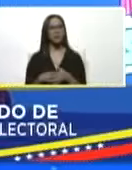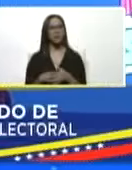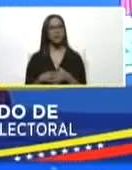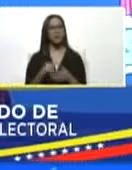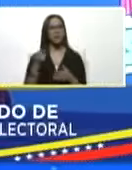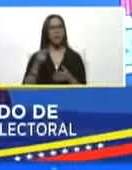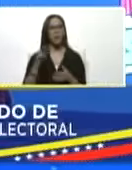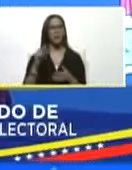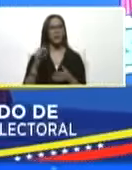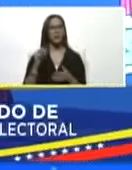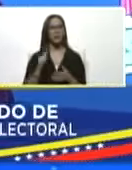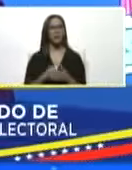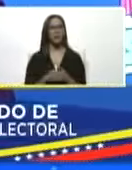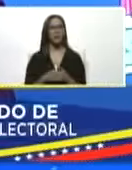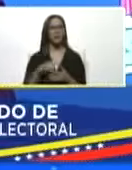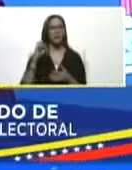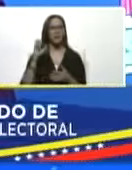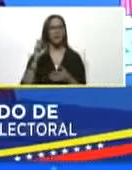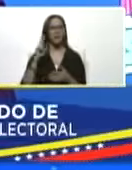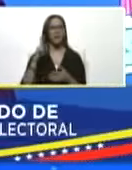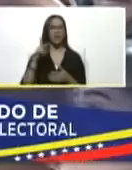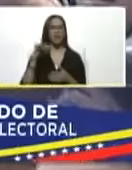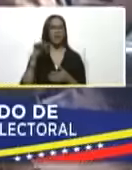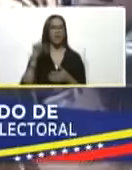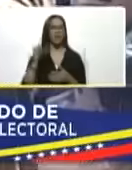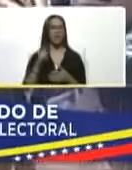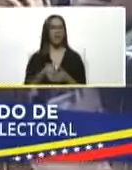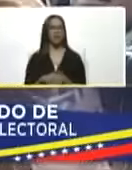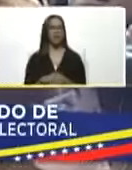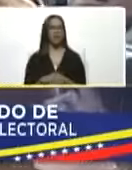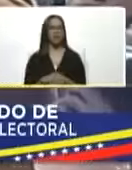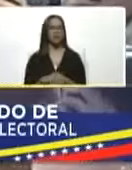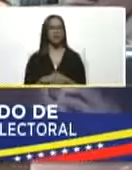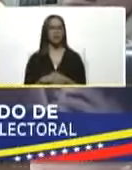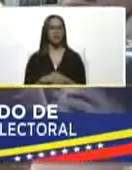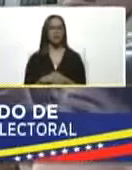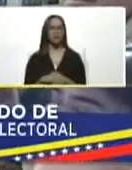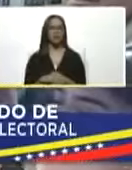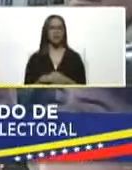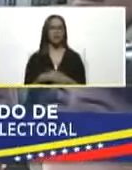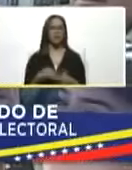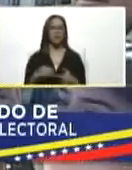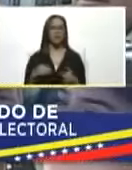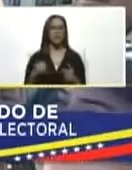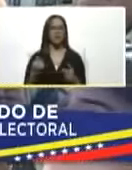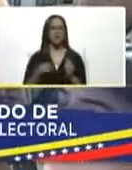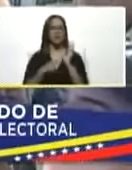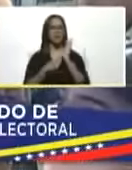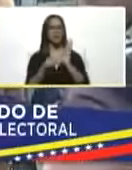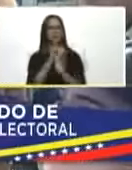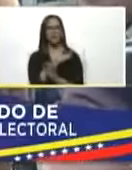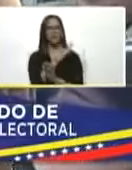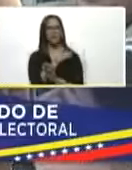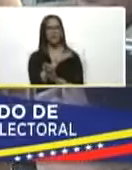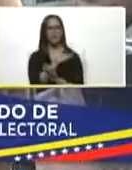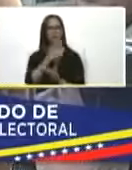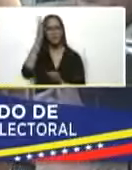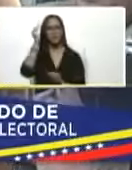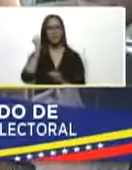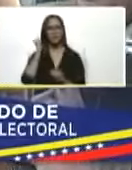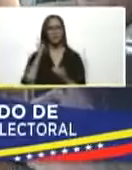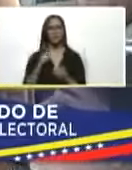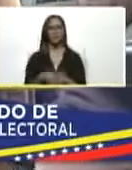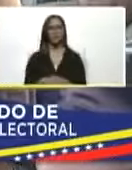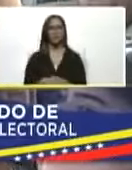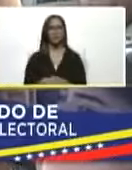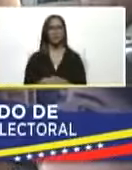Guarataro, Erika Farías, compañera, jefa del Frente Francisco de Miranda. Erika,